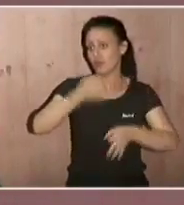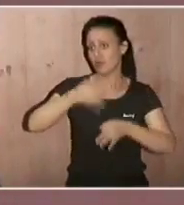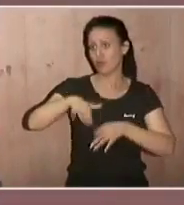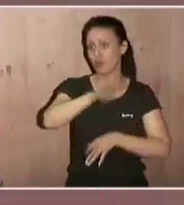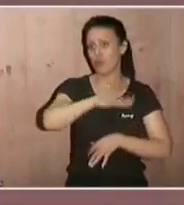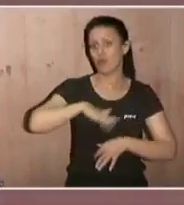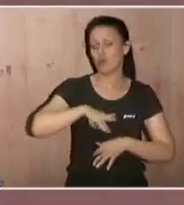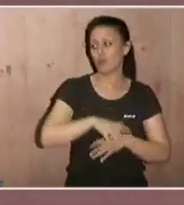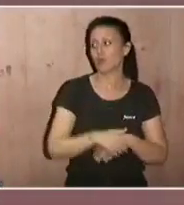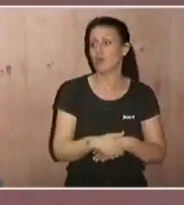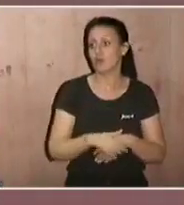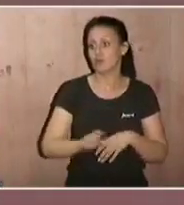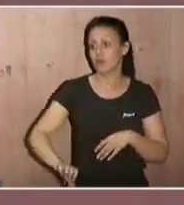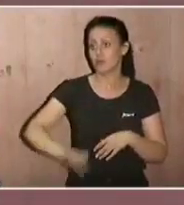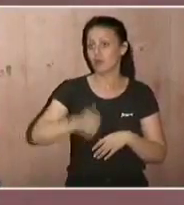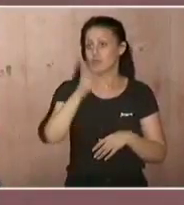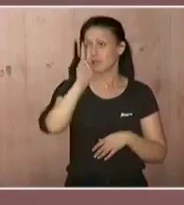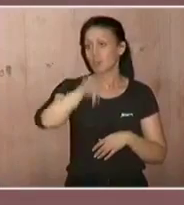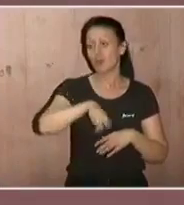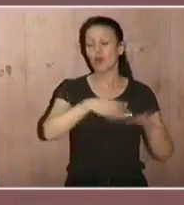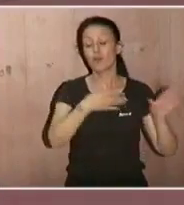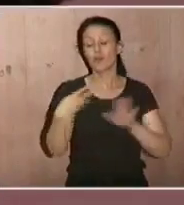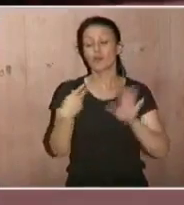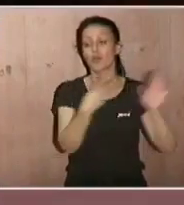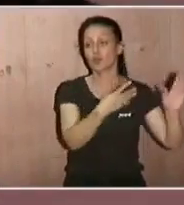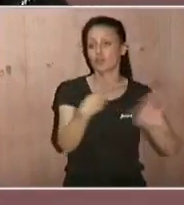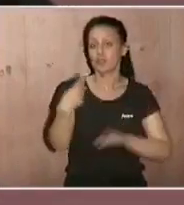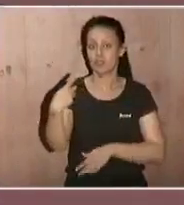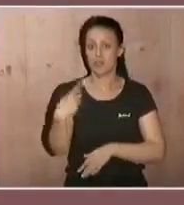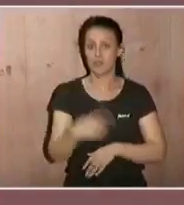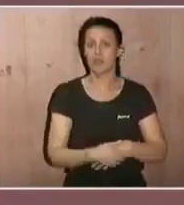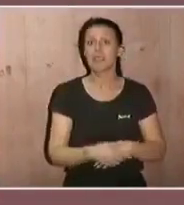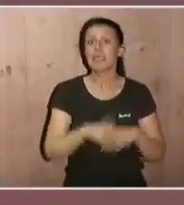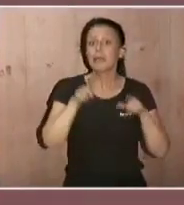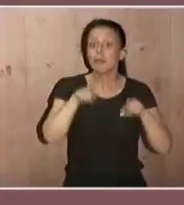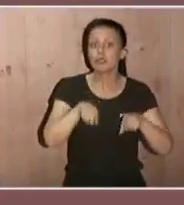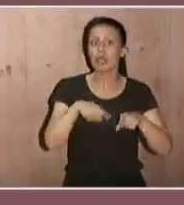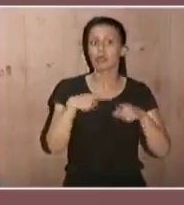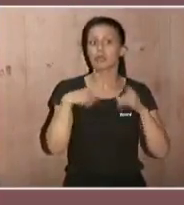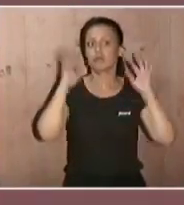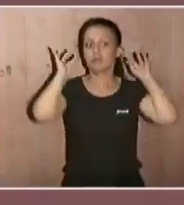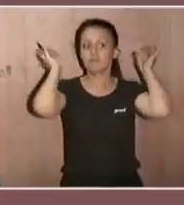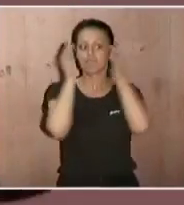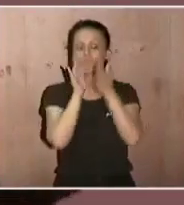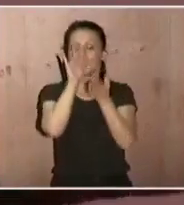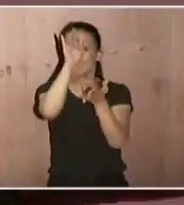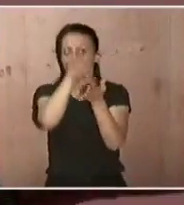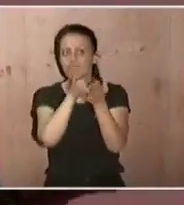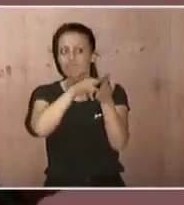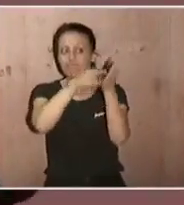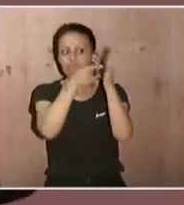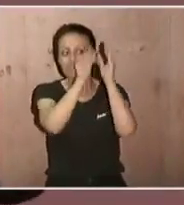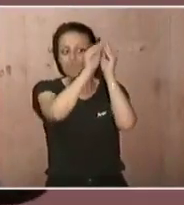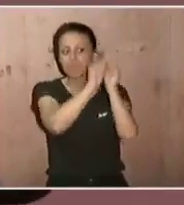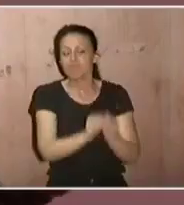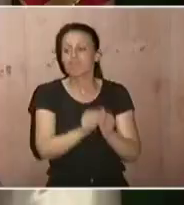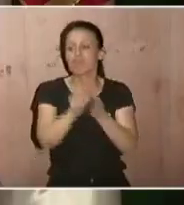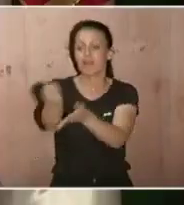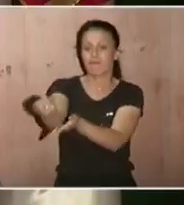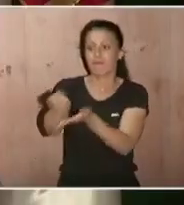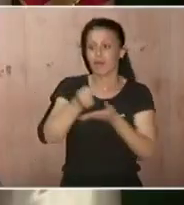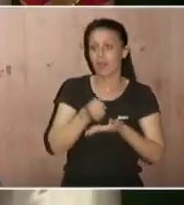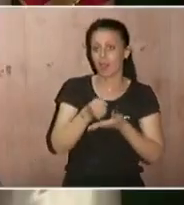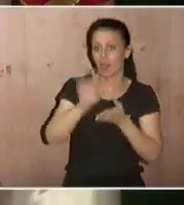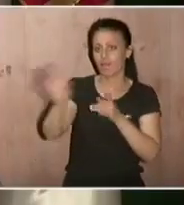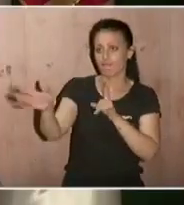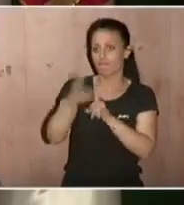bueno, que se aprobó en el año 86. Pues organicé un seminario sobre el proyecto y, para lograr la financiación, el secretario